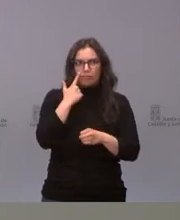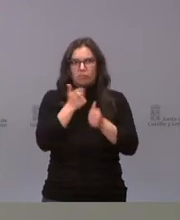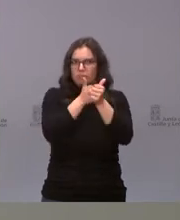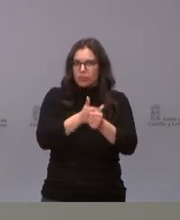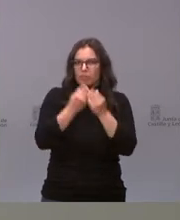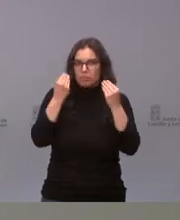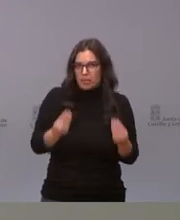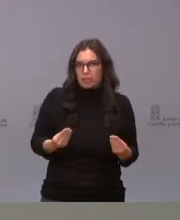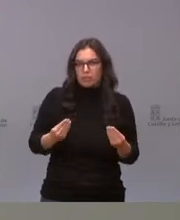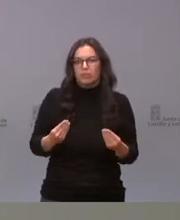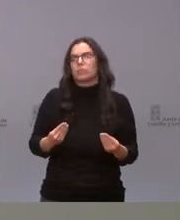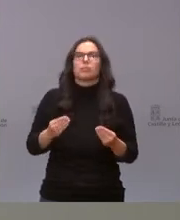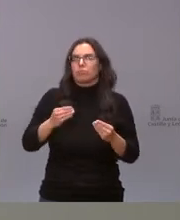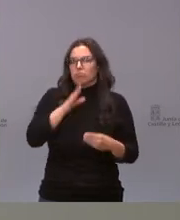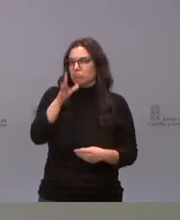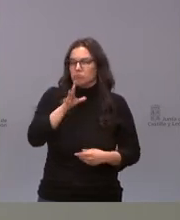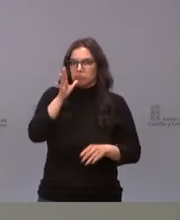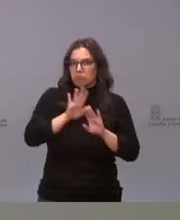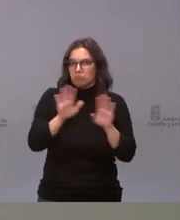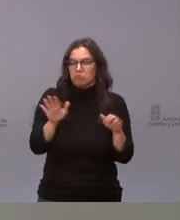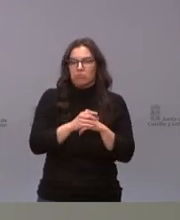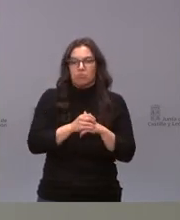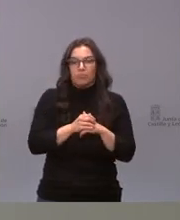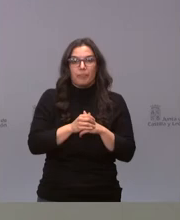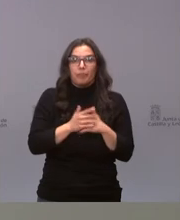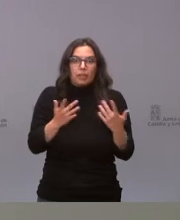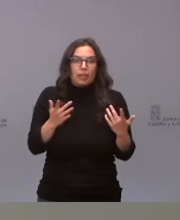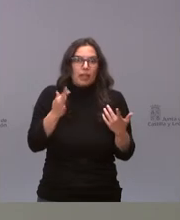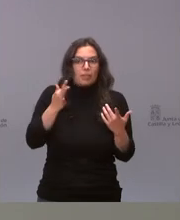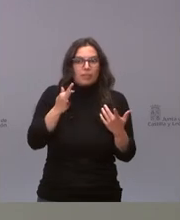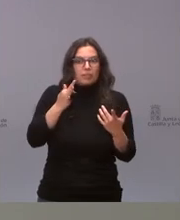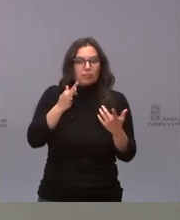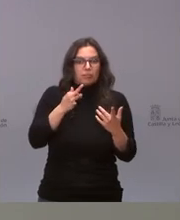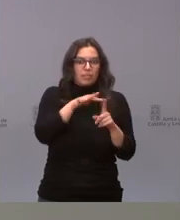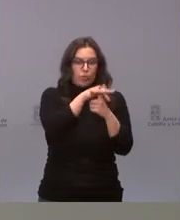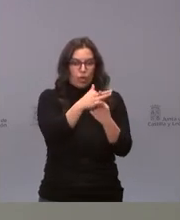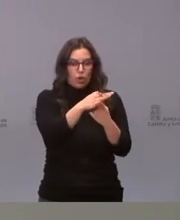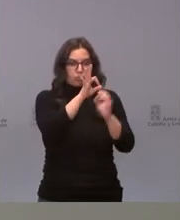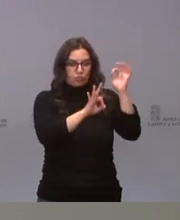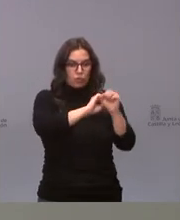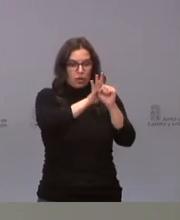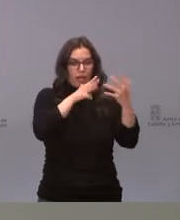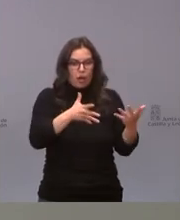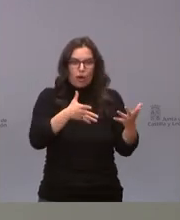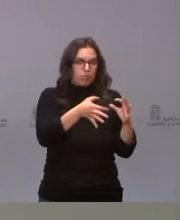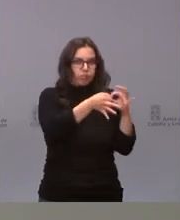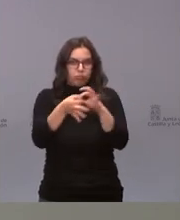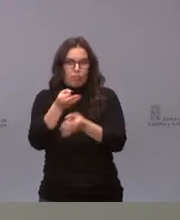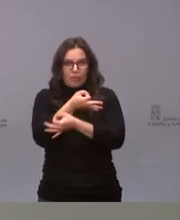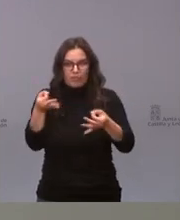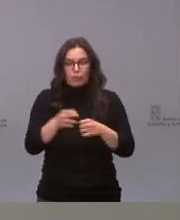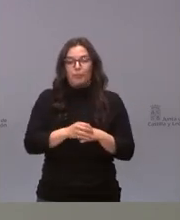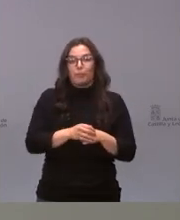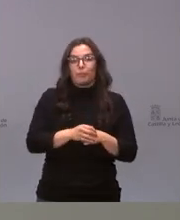manera espectacular y, desde luego, está ajustada a la situación epidemiológica que tenemos en este momento. En cuanto a